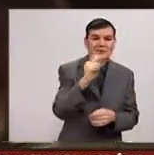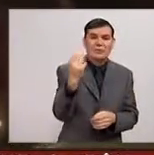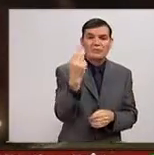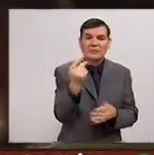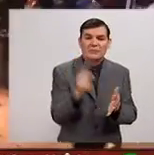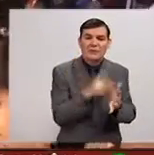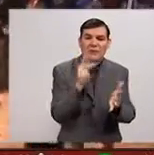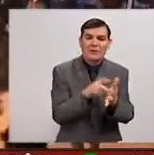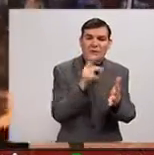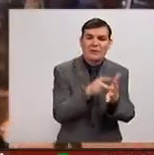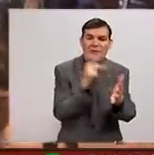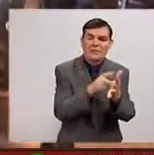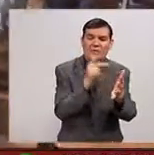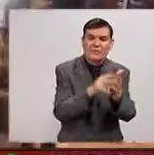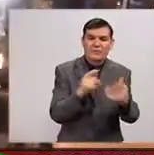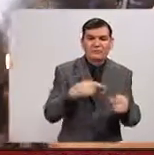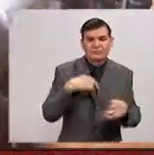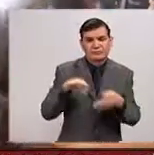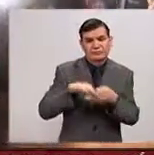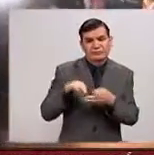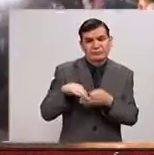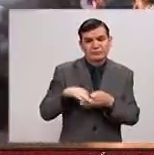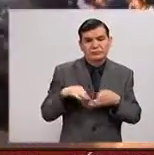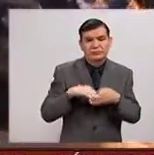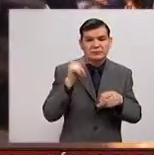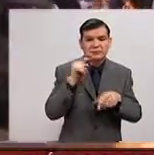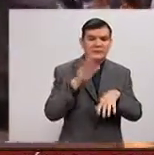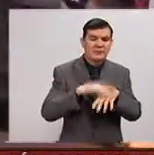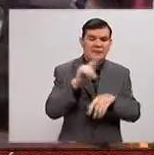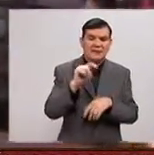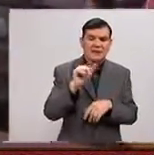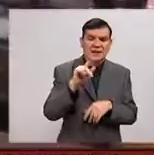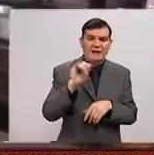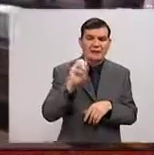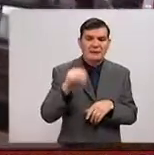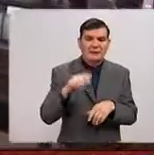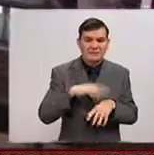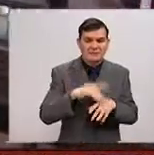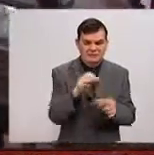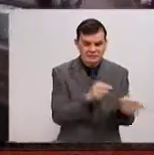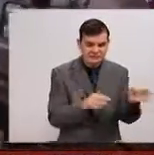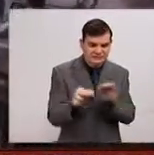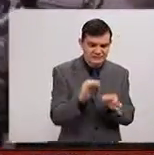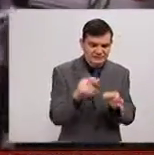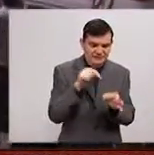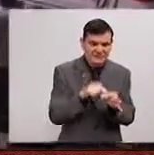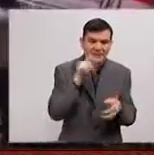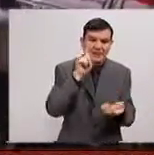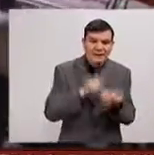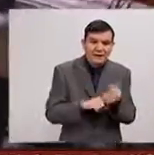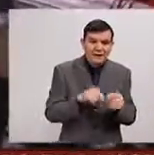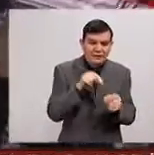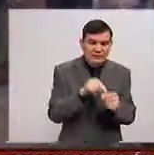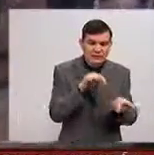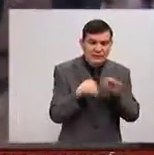surgido fortuitamente. En el caso muy particular de Talibán, la célula que está operando, que es